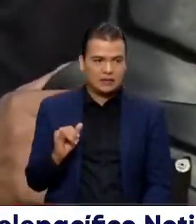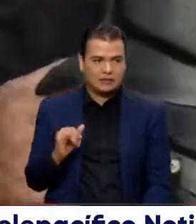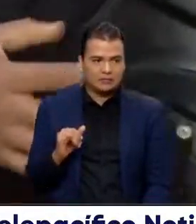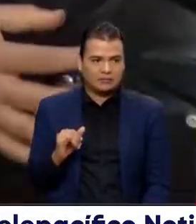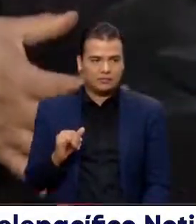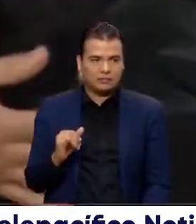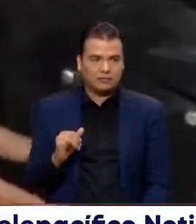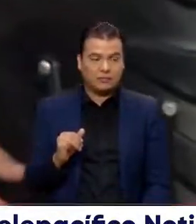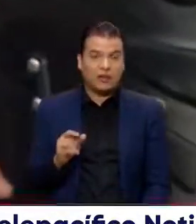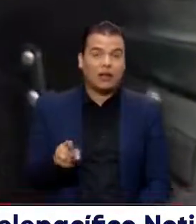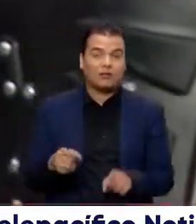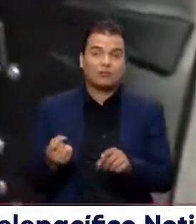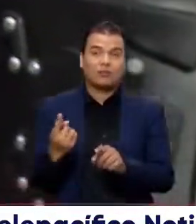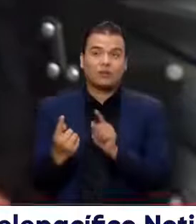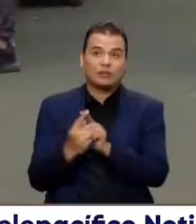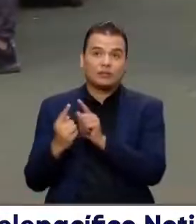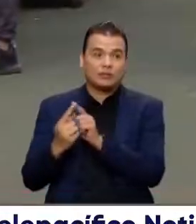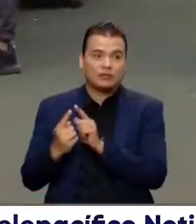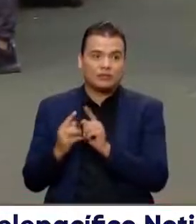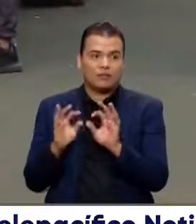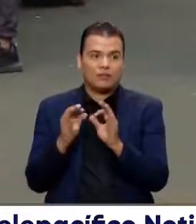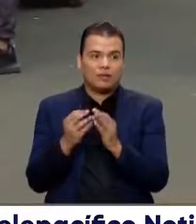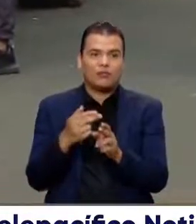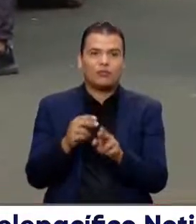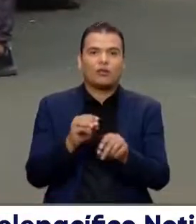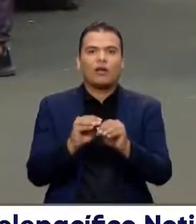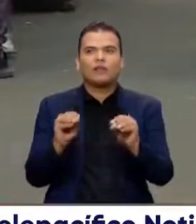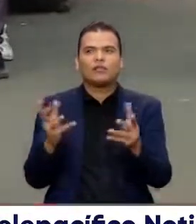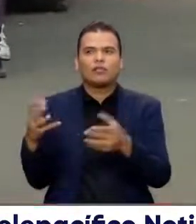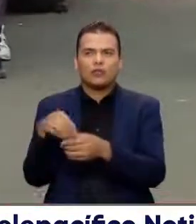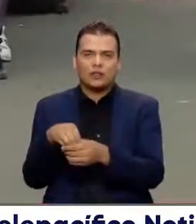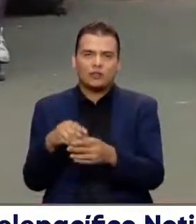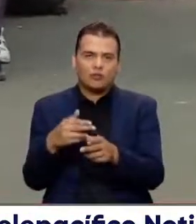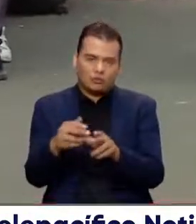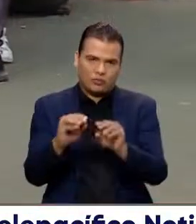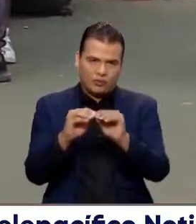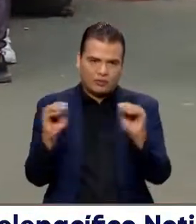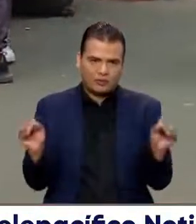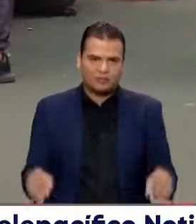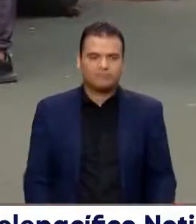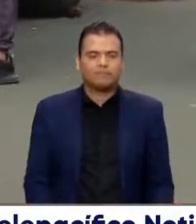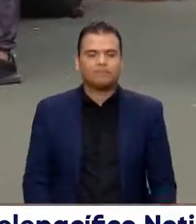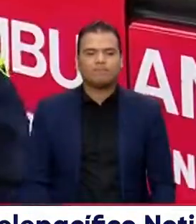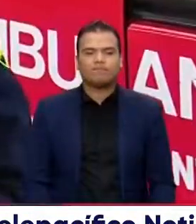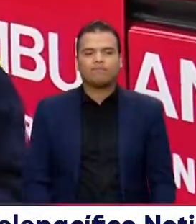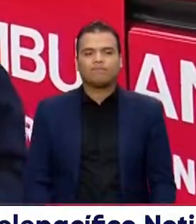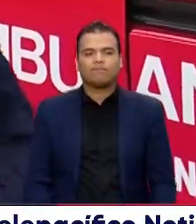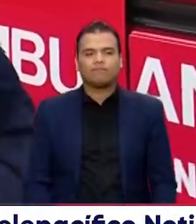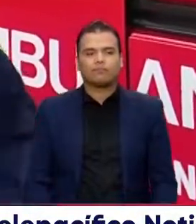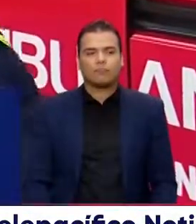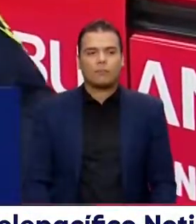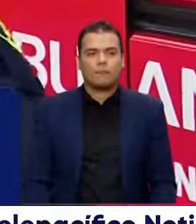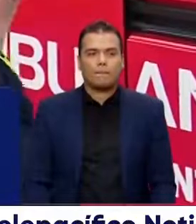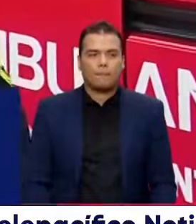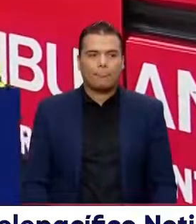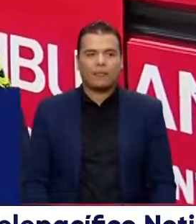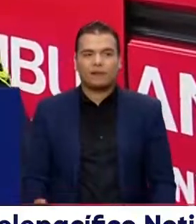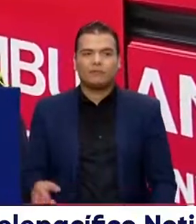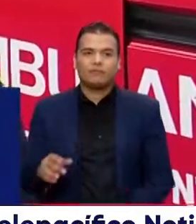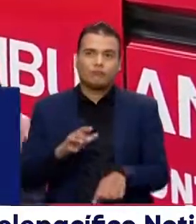sus familiares, quienes serán notificados en los próximos días de su nueva ubicación. En ese momento estamos haciendo una limpieza, toca